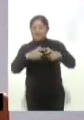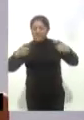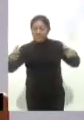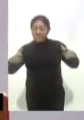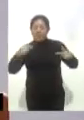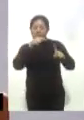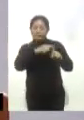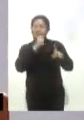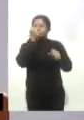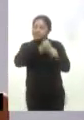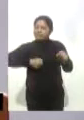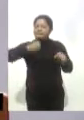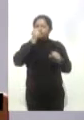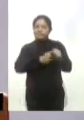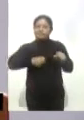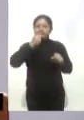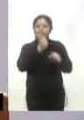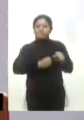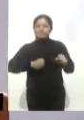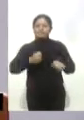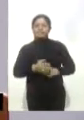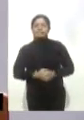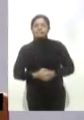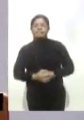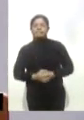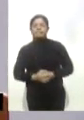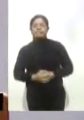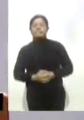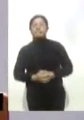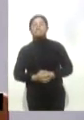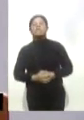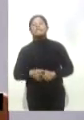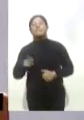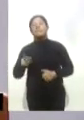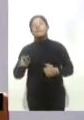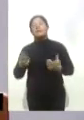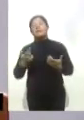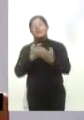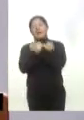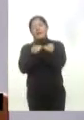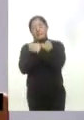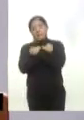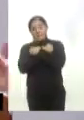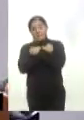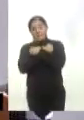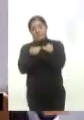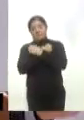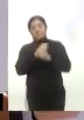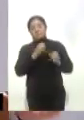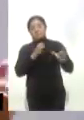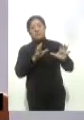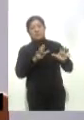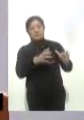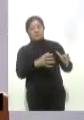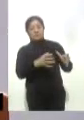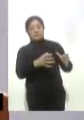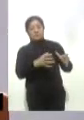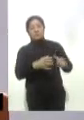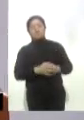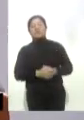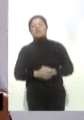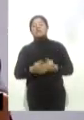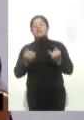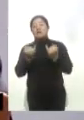vamos a estar insistiendo para que la educación que se brinda en el Estado esté relacionada con las